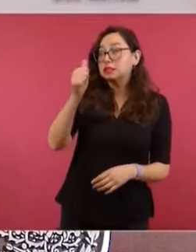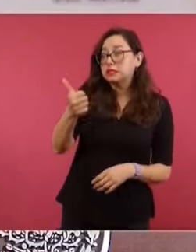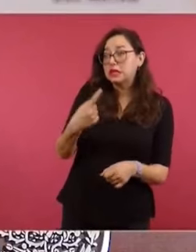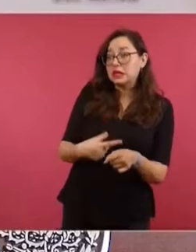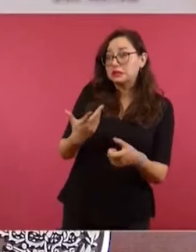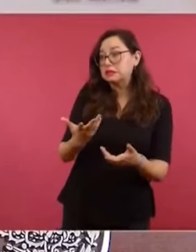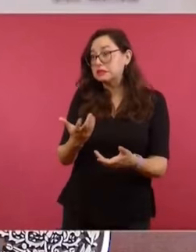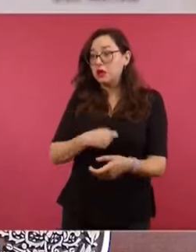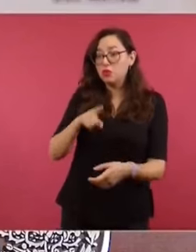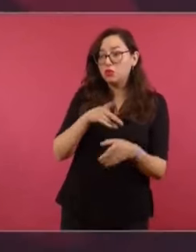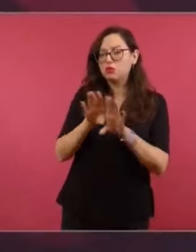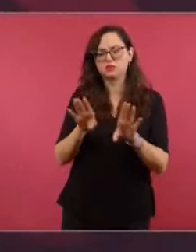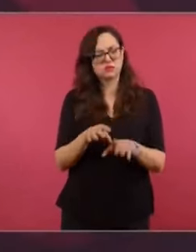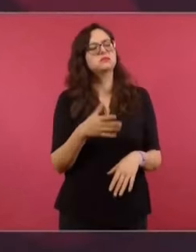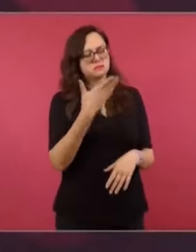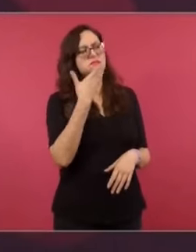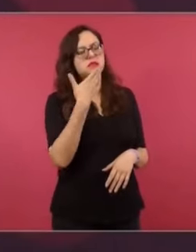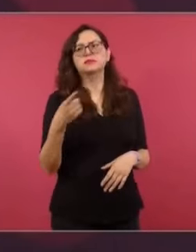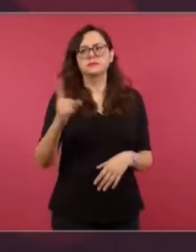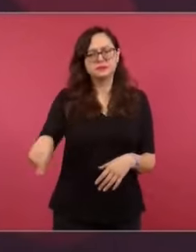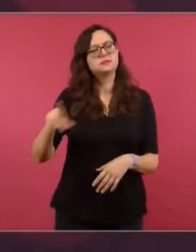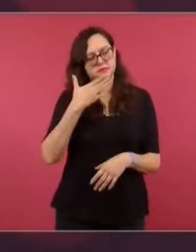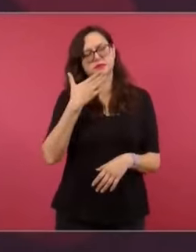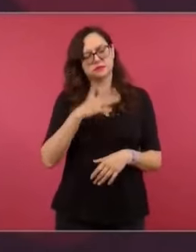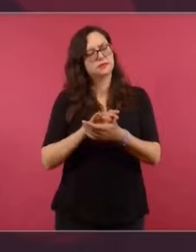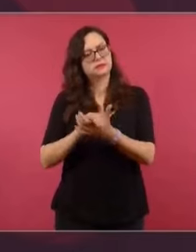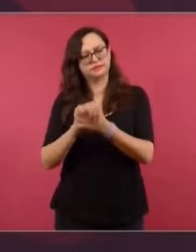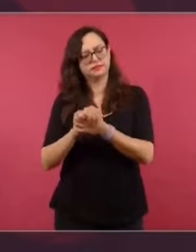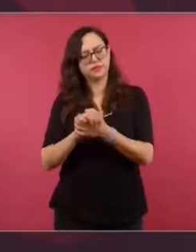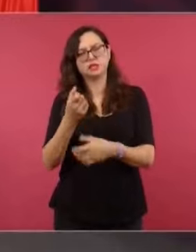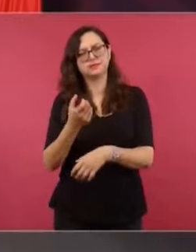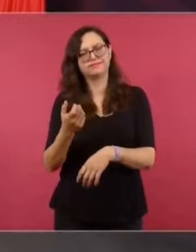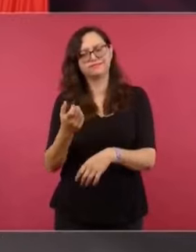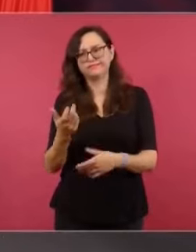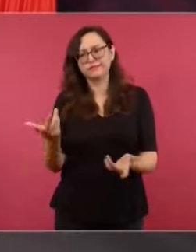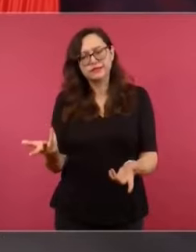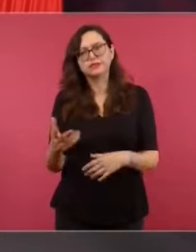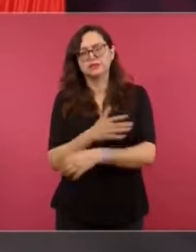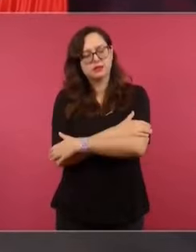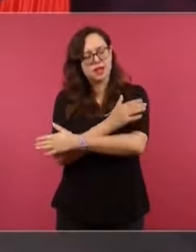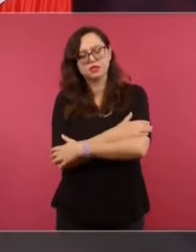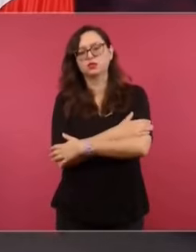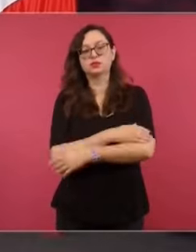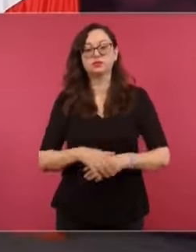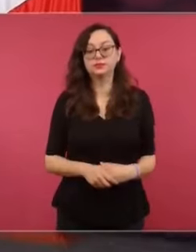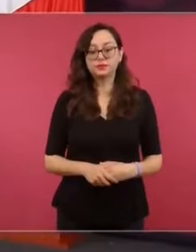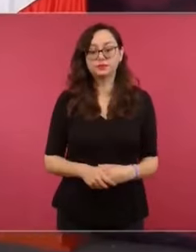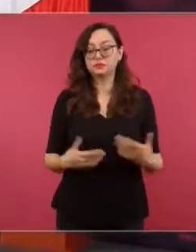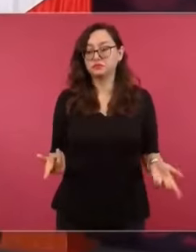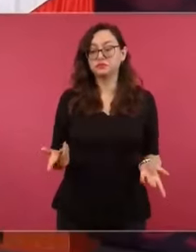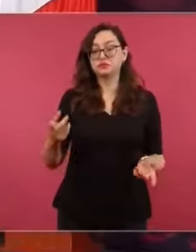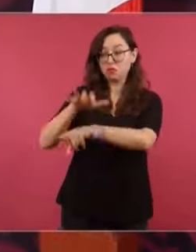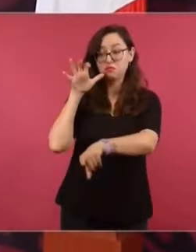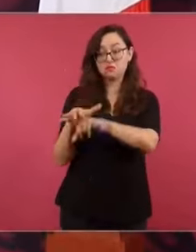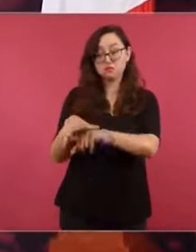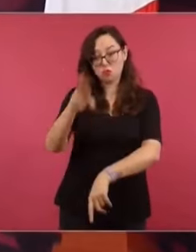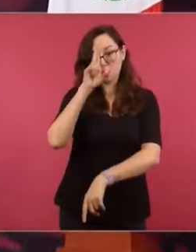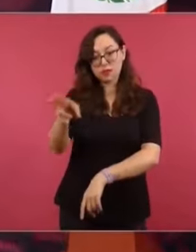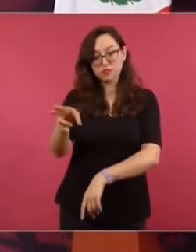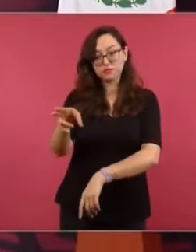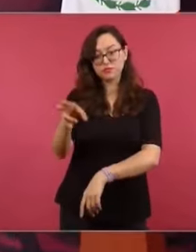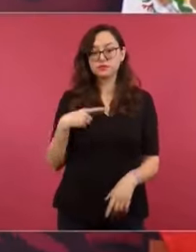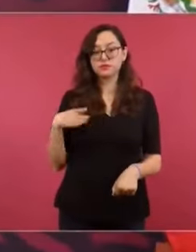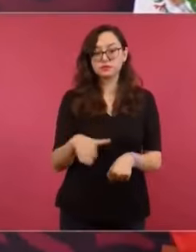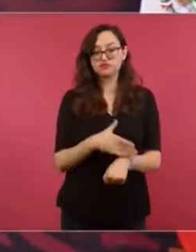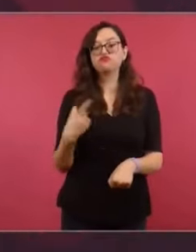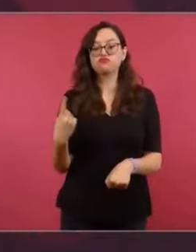bien les mando un abrazo muy fuerte y solución que se tiene es no caer en ninguna provocación